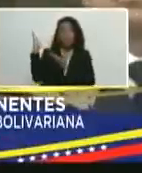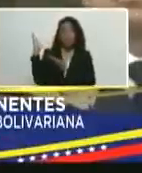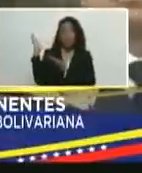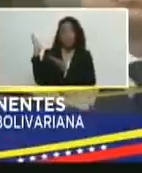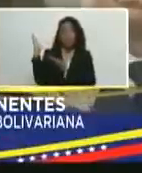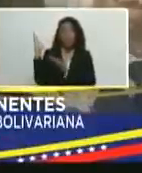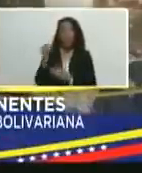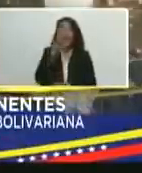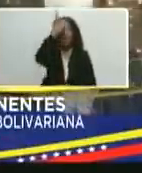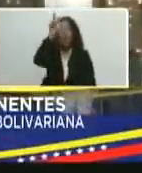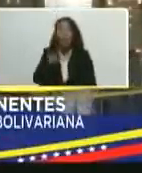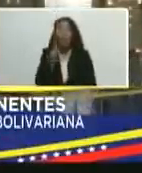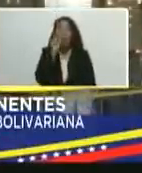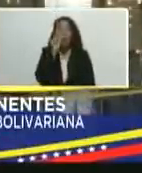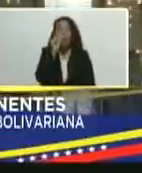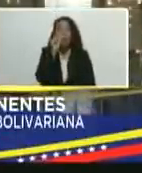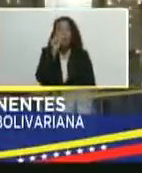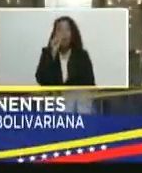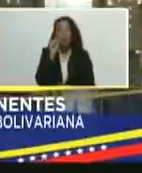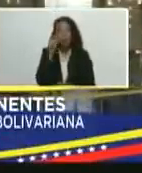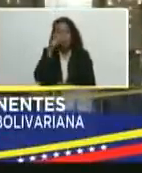quien como hombre del pueblo,